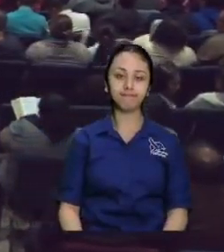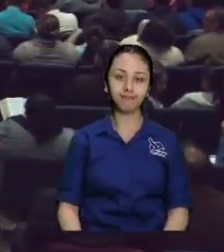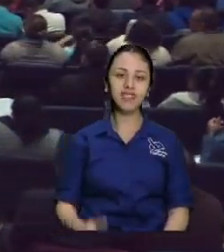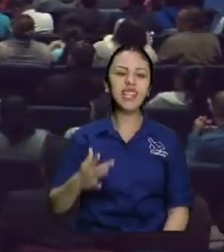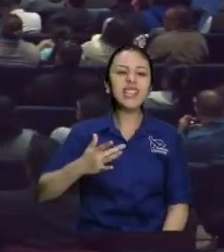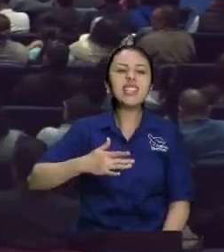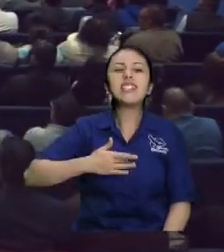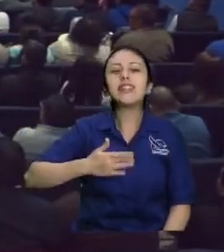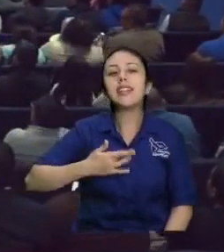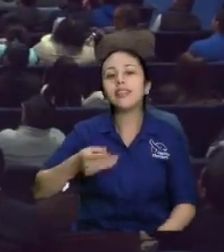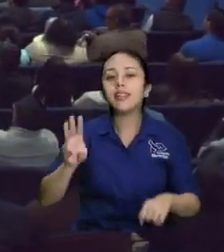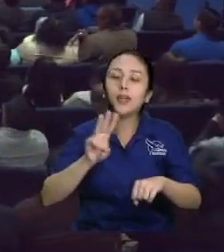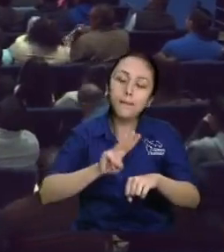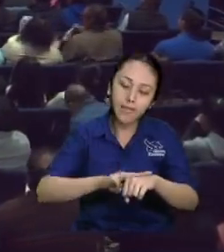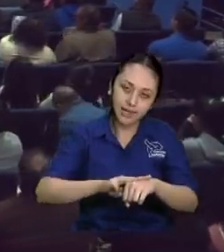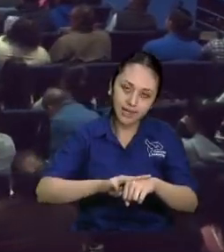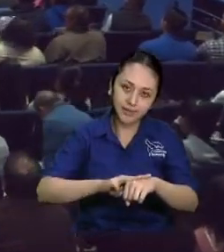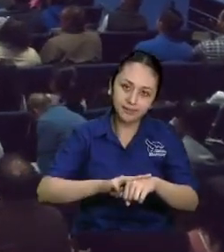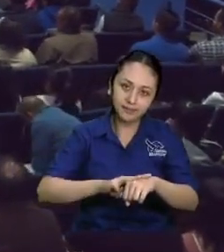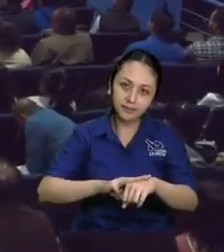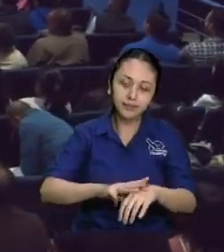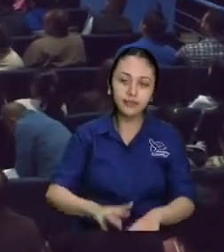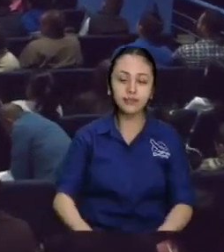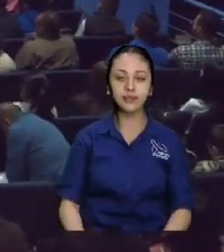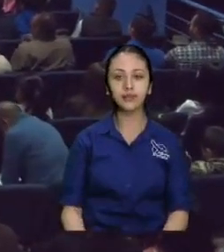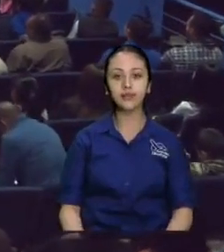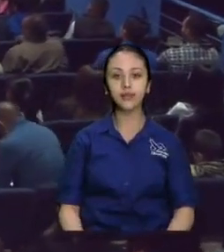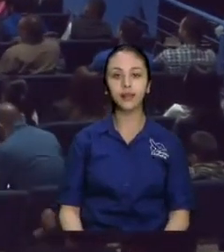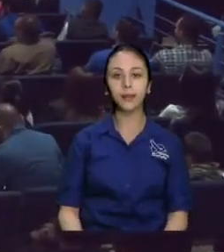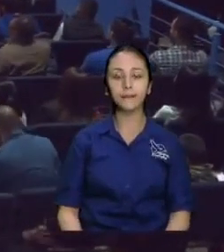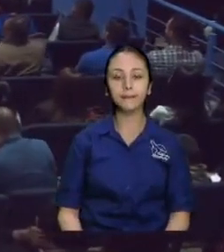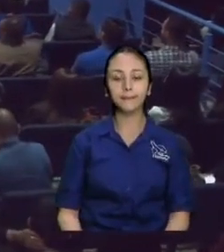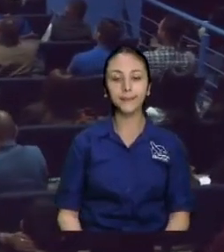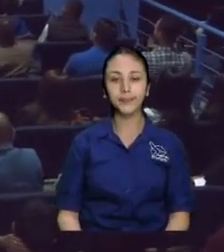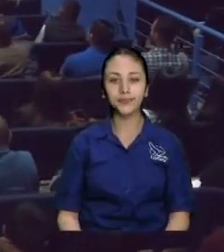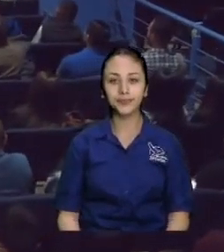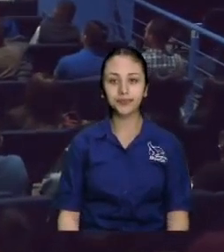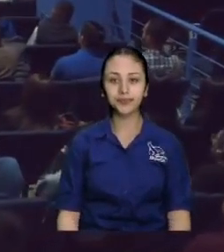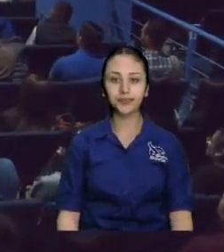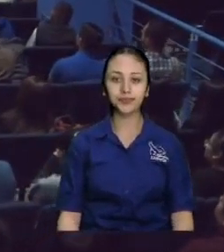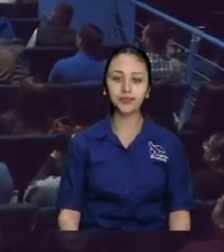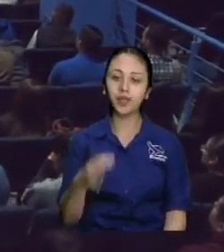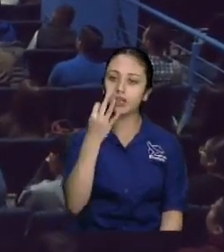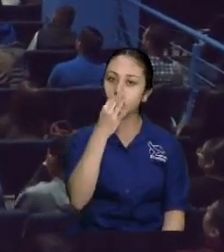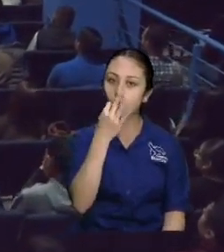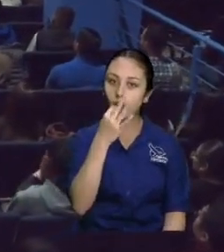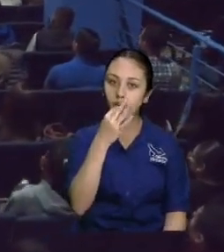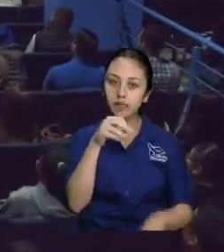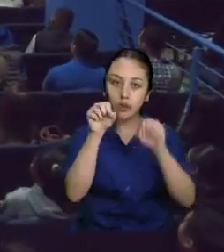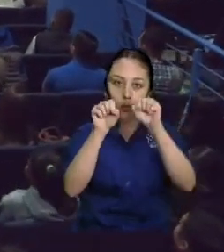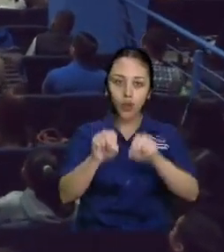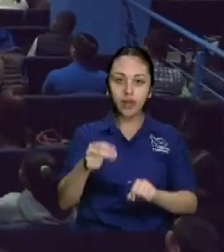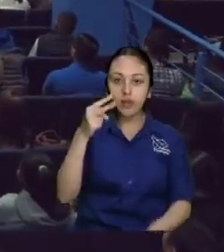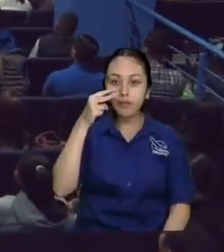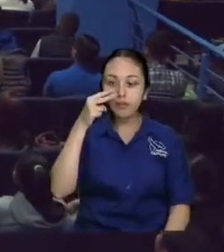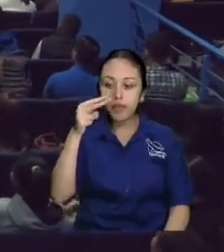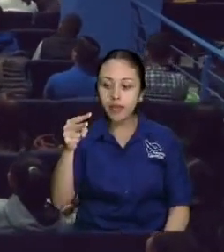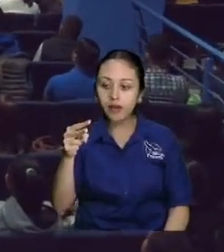Como ellas manejan los dos lados del hemisferio, de los hemisferios cerebrales, entonces son más sensibles, pueden ver mejor la